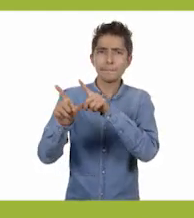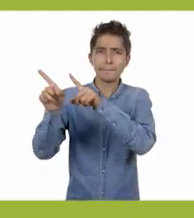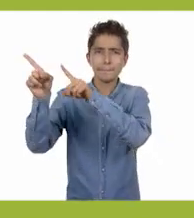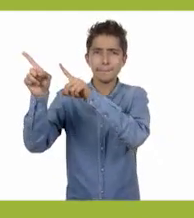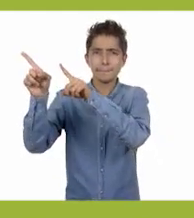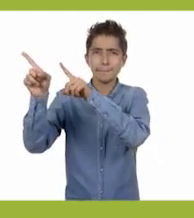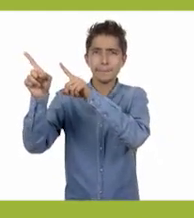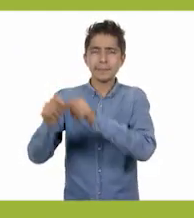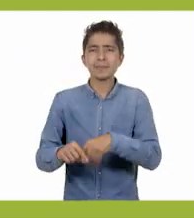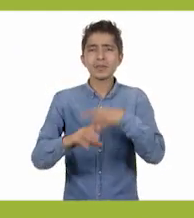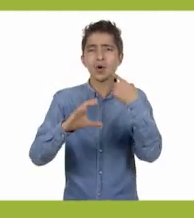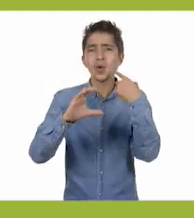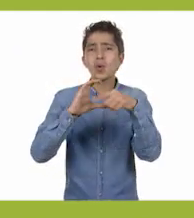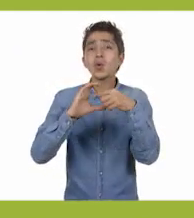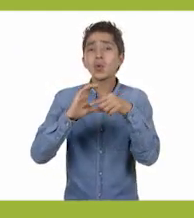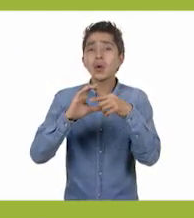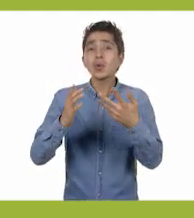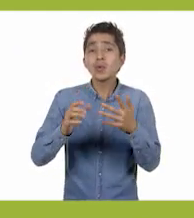sep.gob.mx. Correo